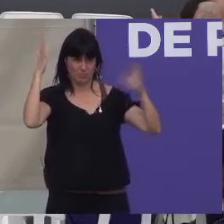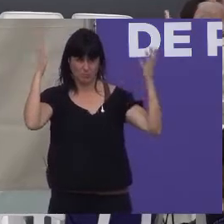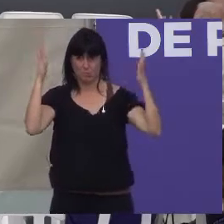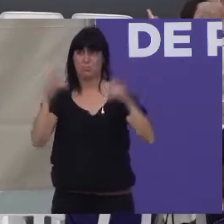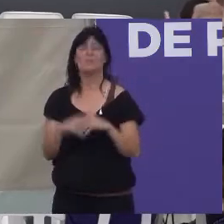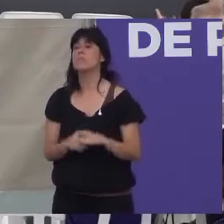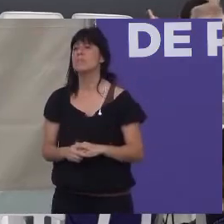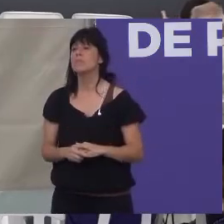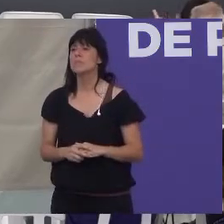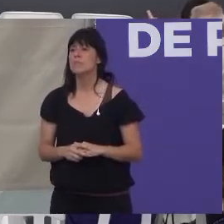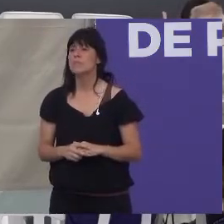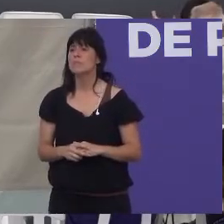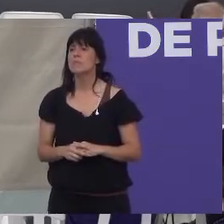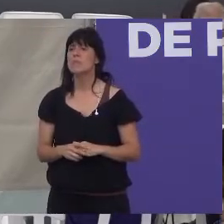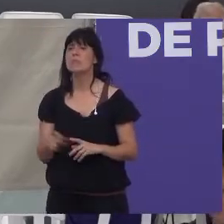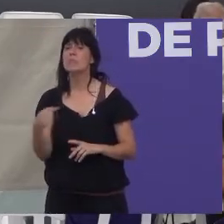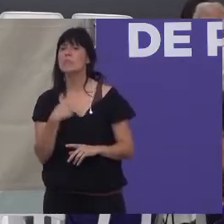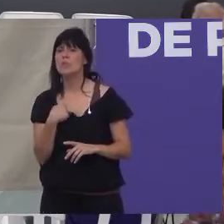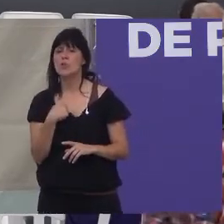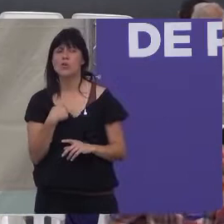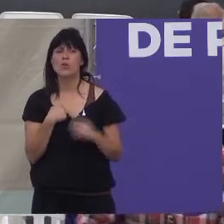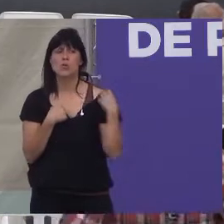Yo, a ver,